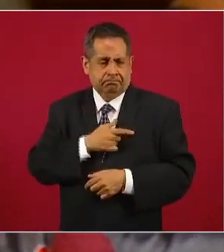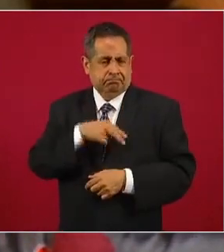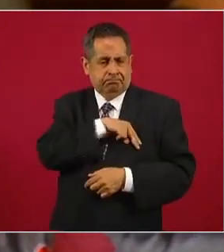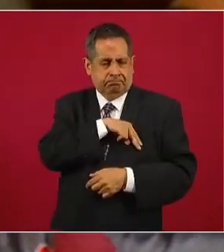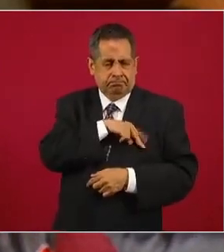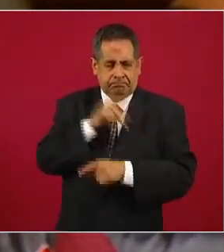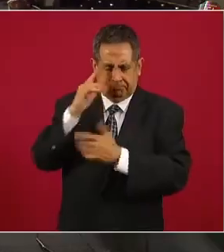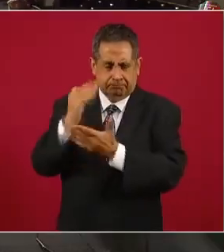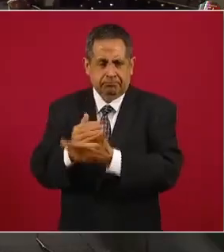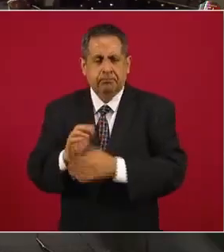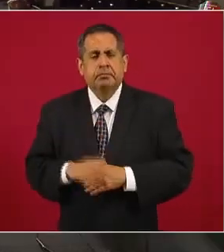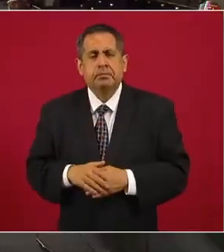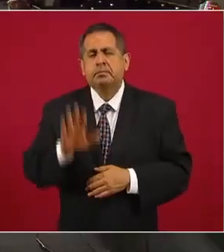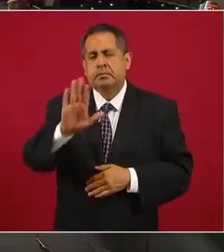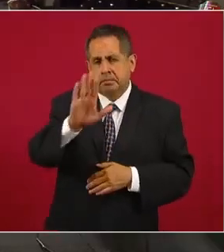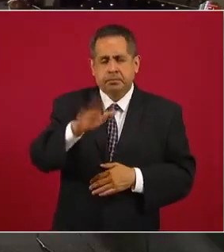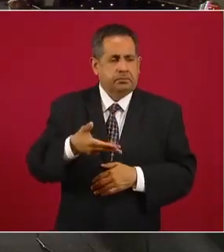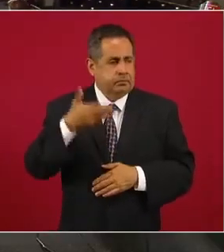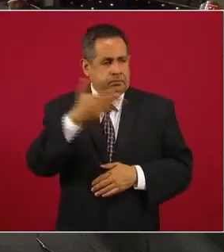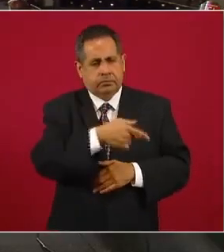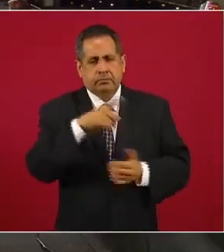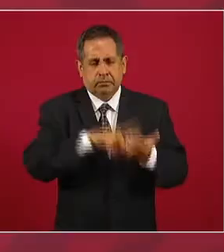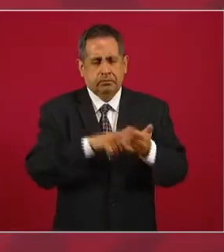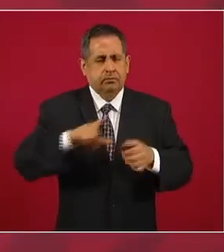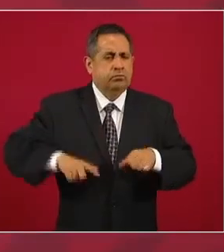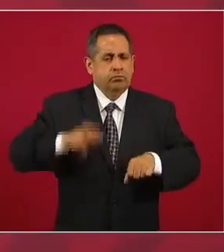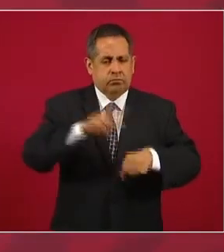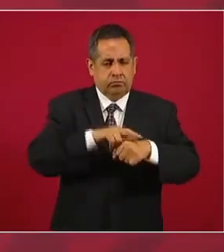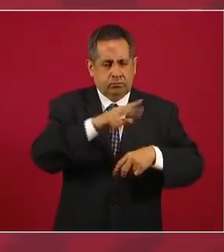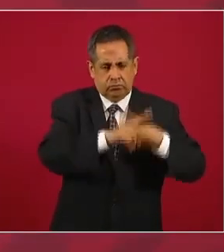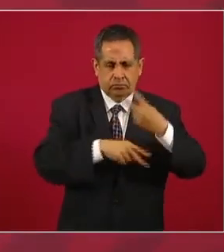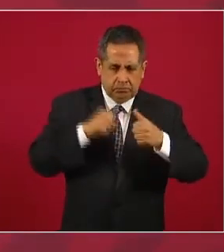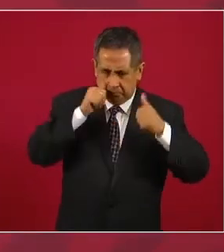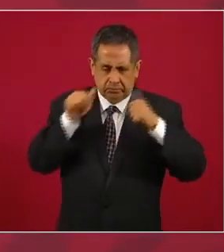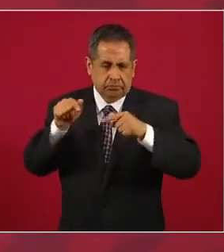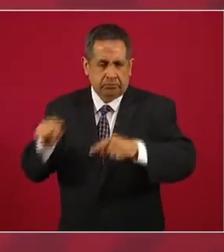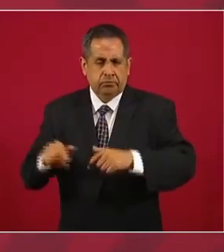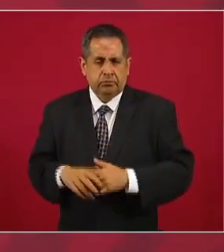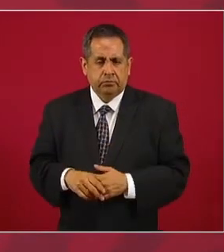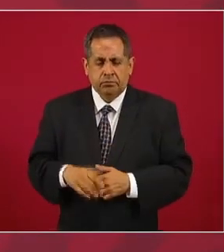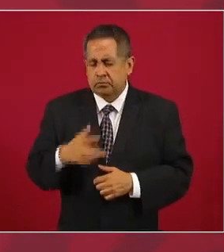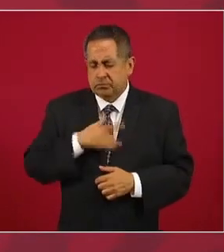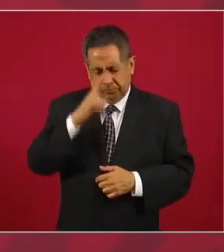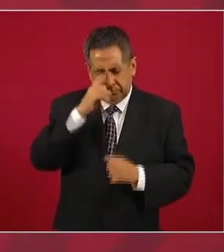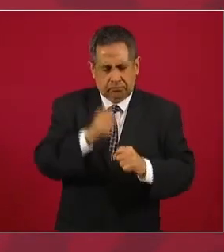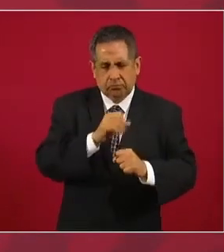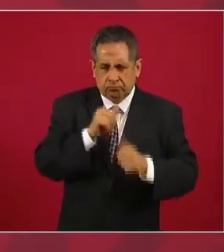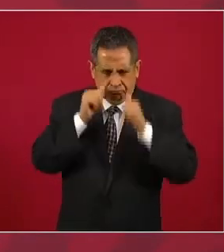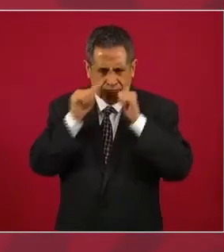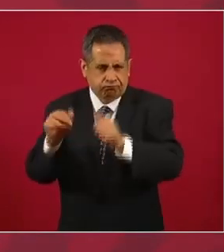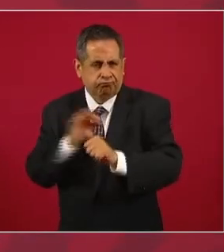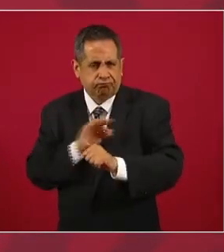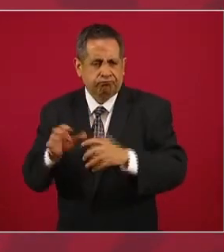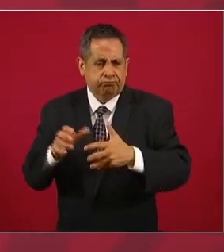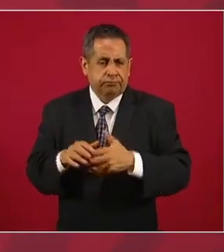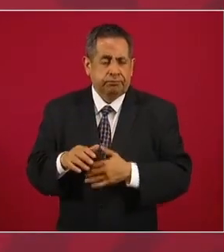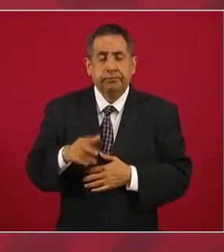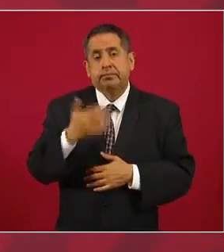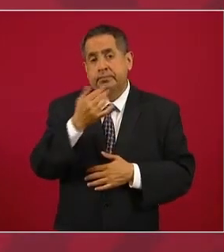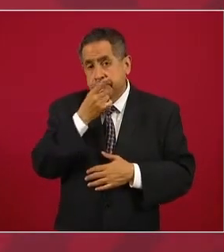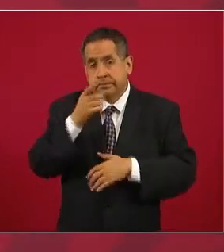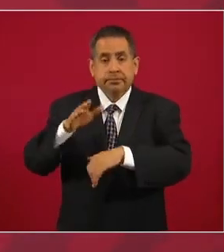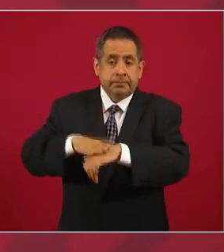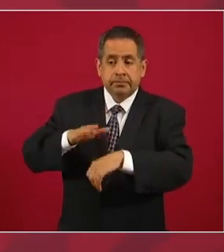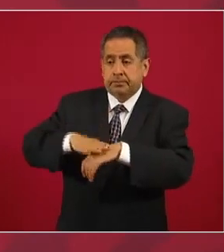pues estas cosas. Le vamos a pedir, gracias, presidente, al gobernador que lo vea. Muchas gracias. Estoy seguro que van a atenderlo. Y decirle a